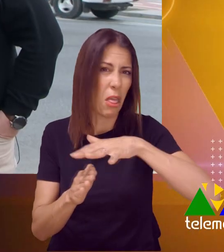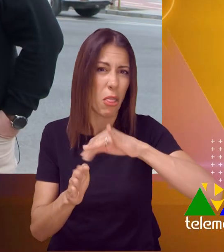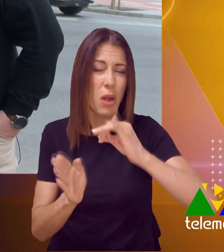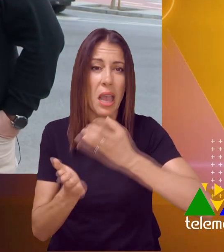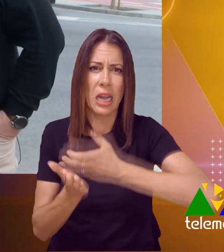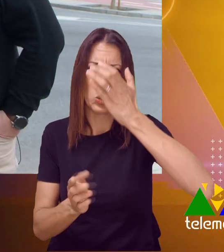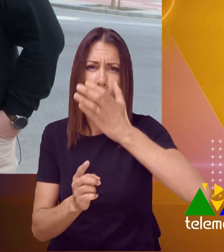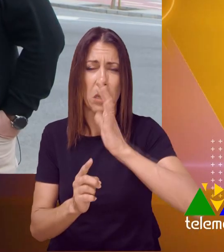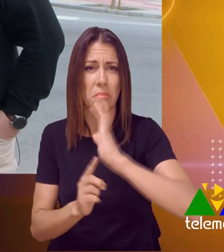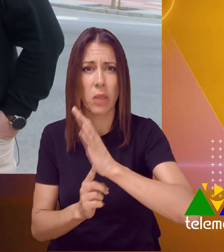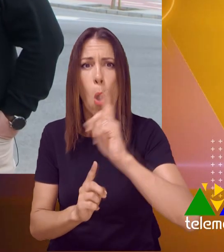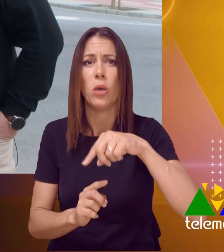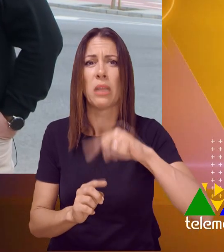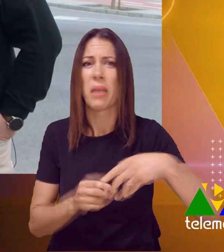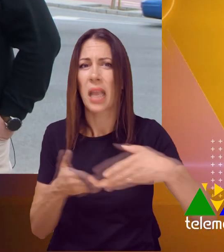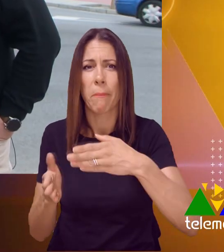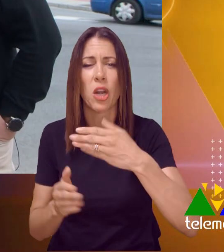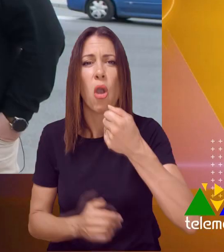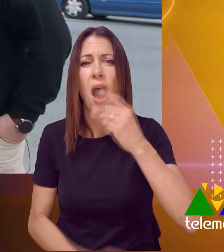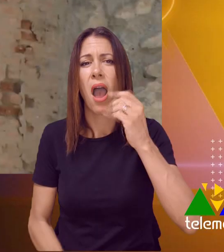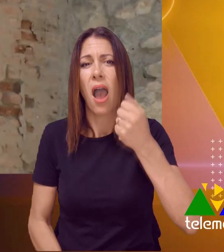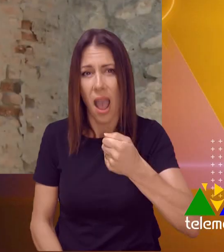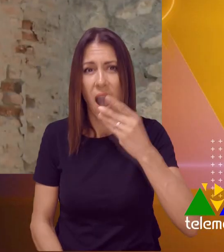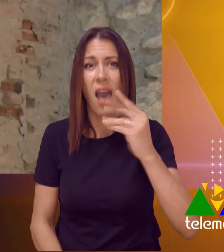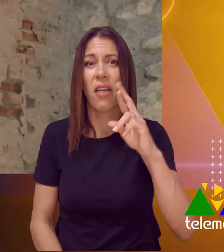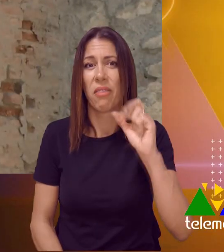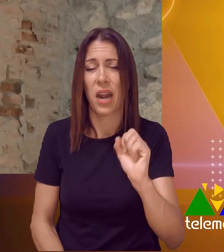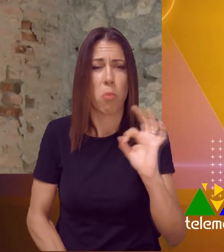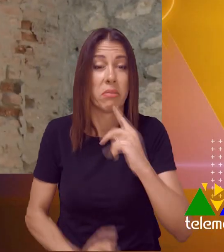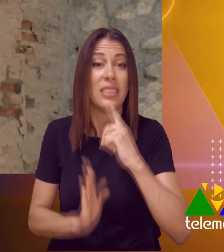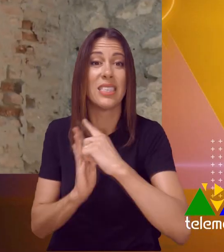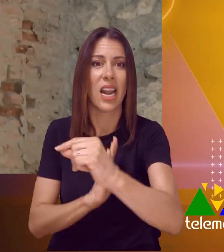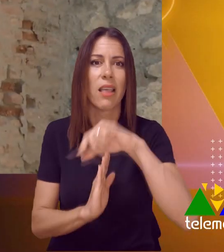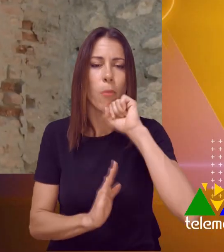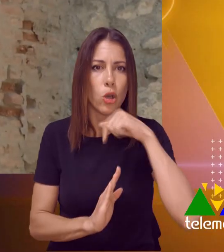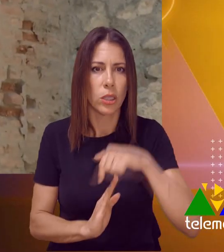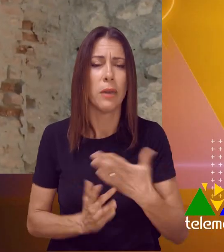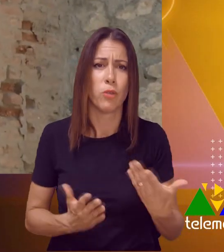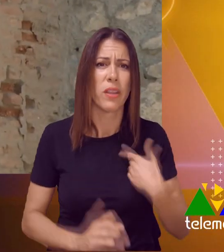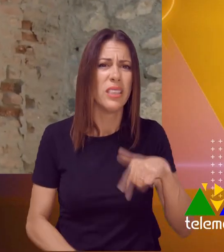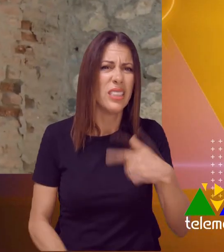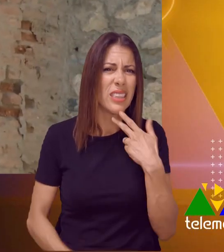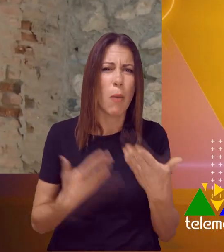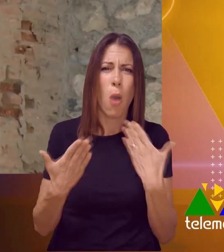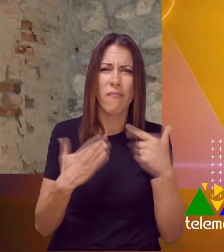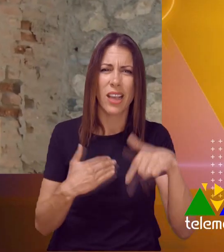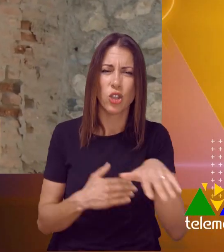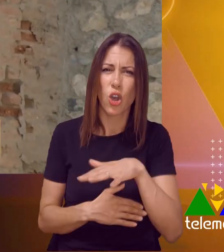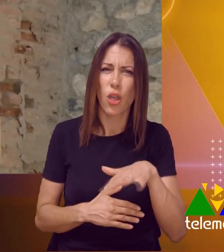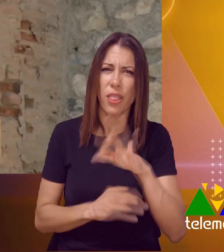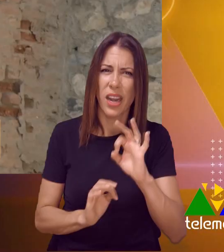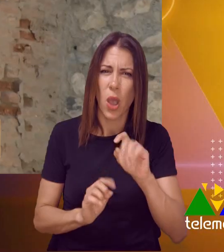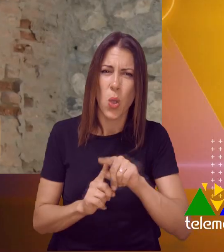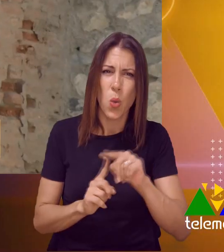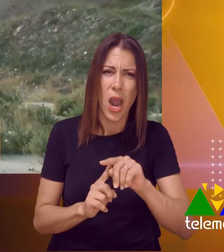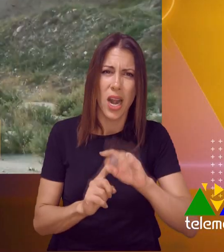Calahonda o de Adra, porque también le decían camino de Adra. Sí, es decir, que la salida a Motril de esta zona. Estamos hablando de una zona, como tú decías, de